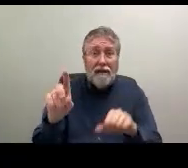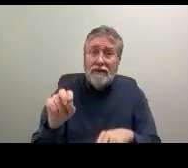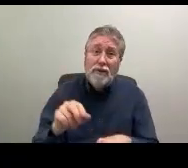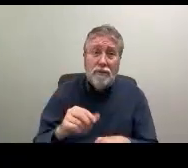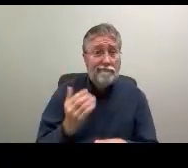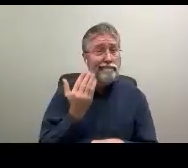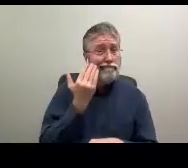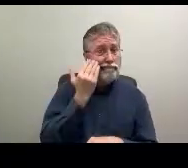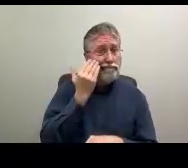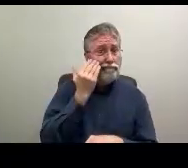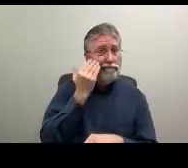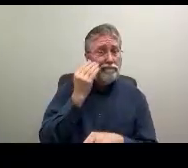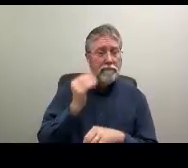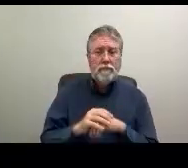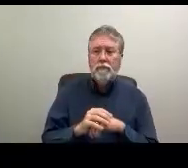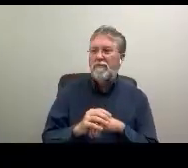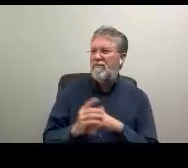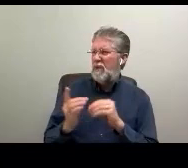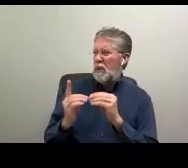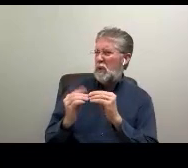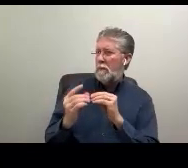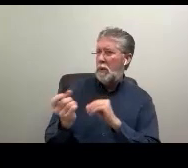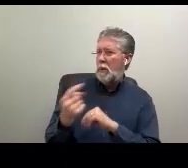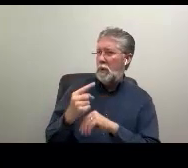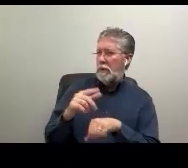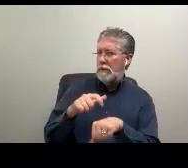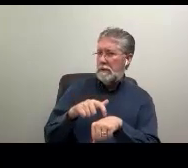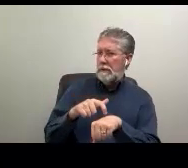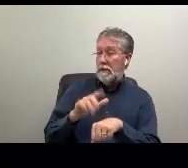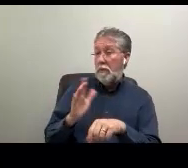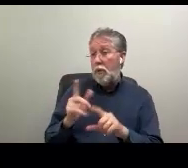Tenemos tiempo para una pregunta o comentario más.